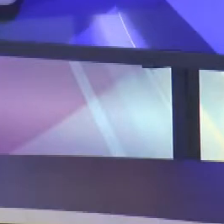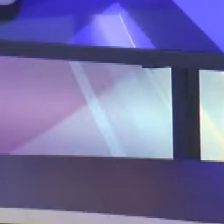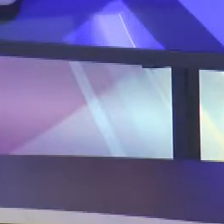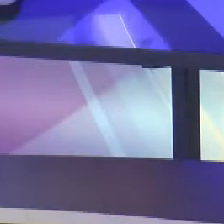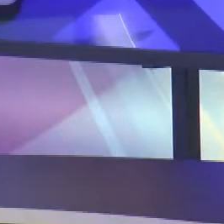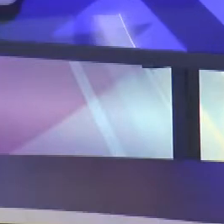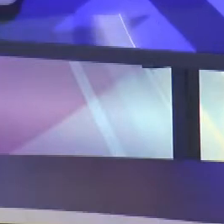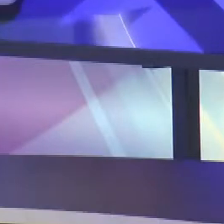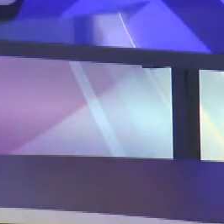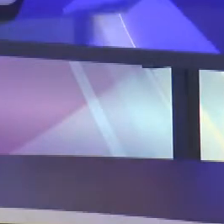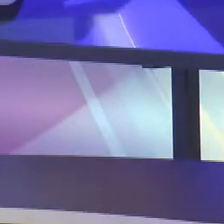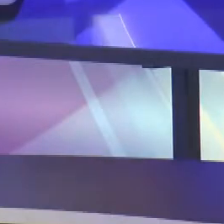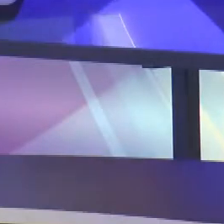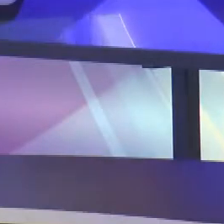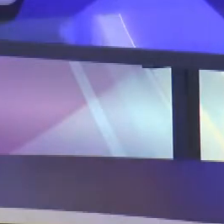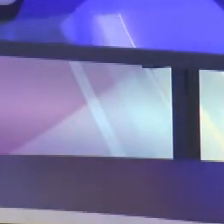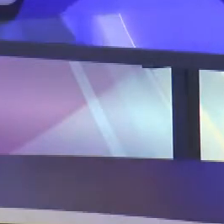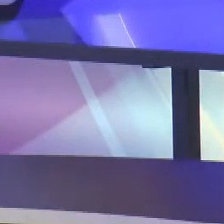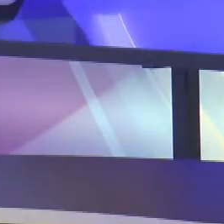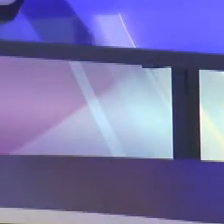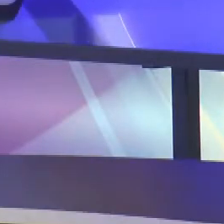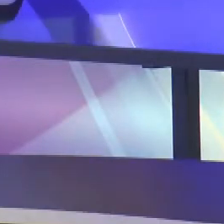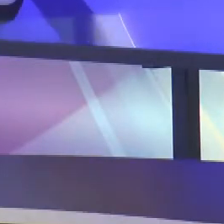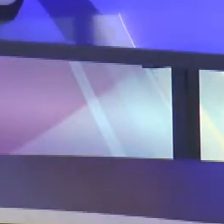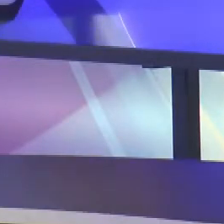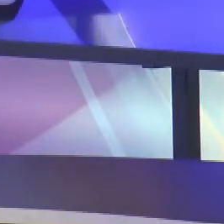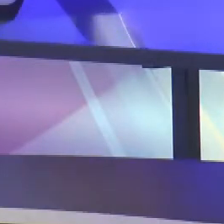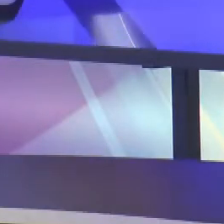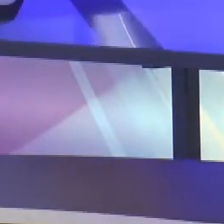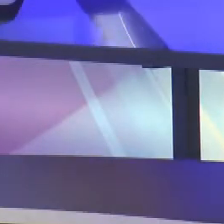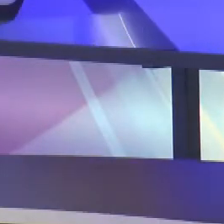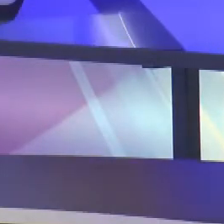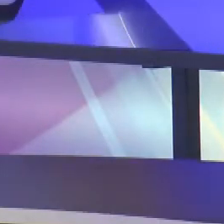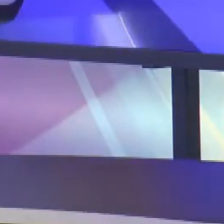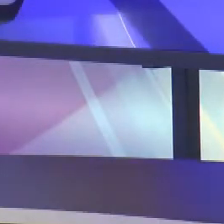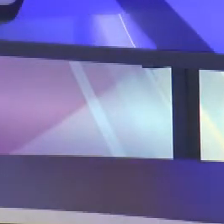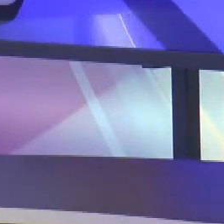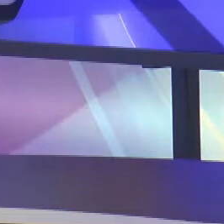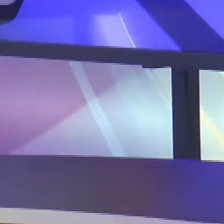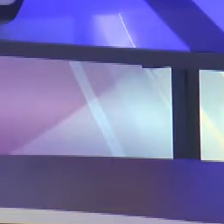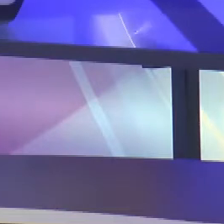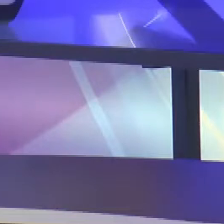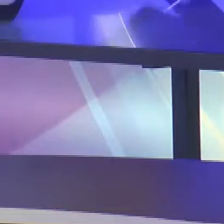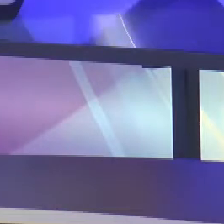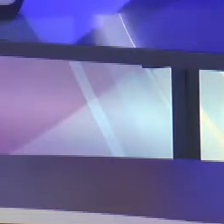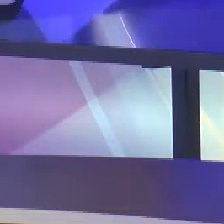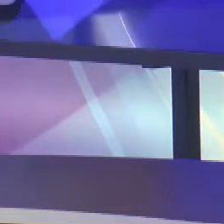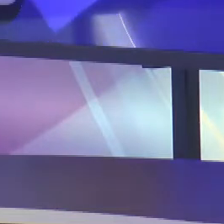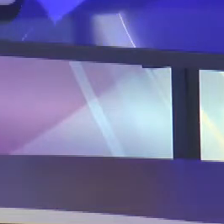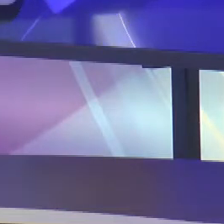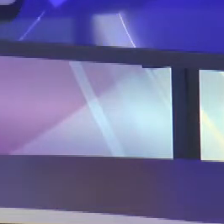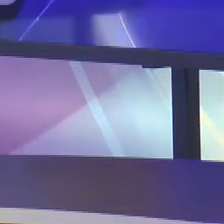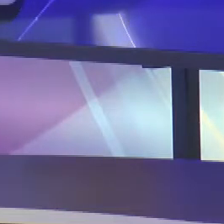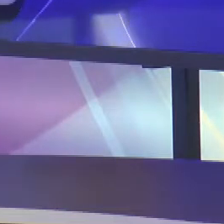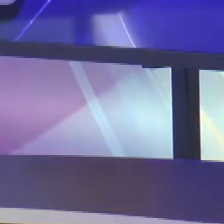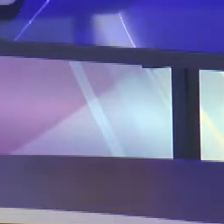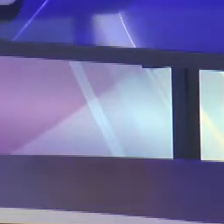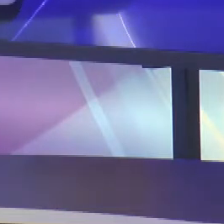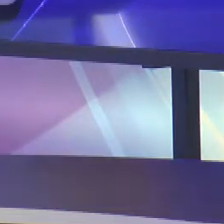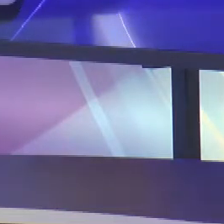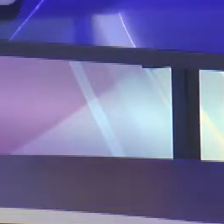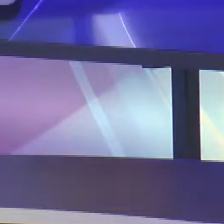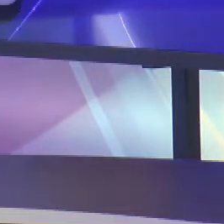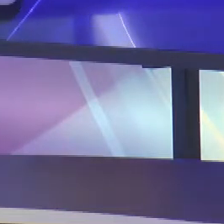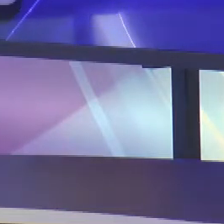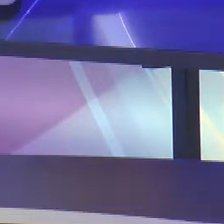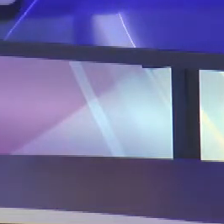Iniciamos con el desarrollo de nuestra información. Una habitante de calle resbaló y cayó en el patio de una casa en el barrio El Parnaso. Según algunos